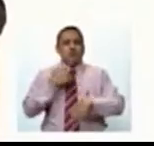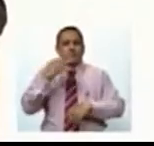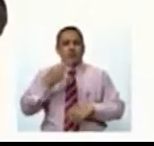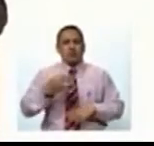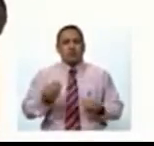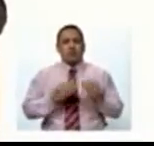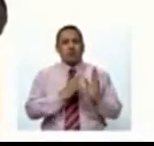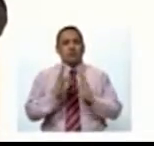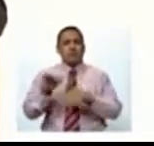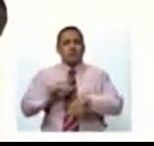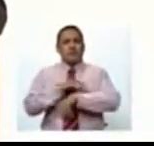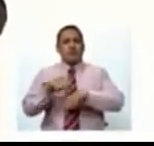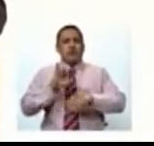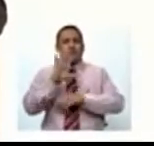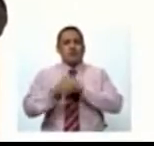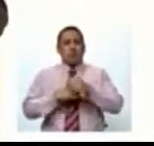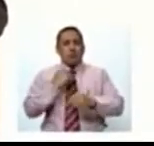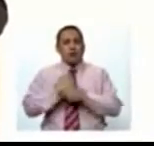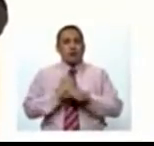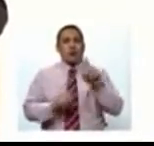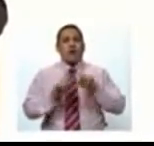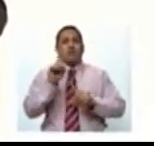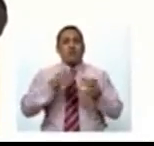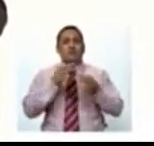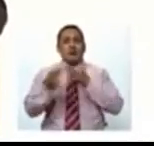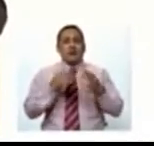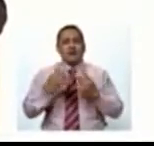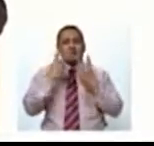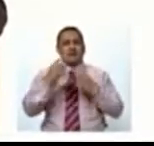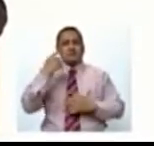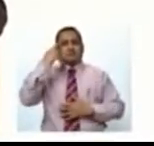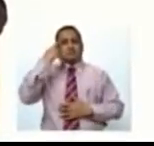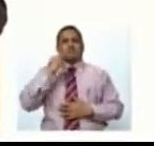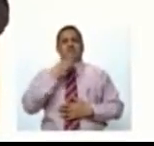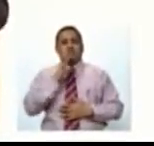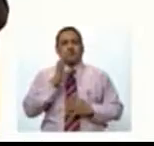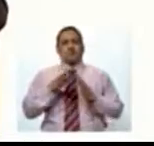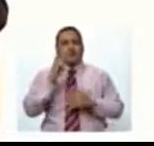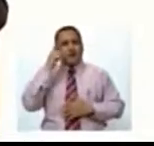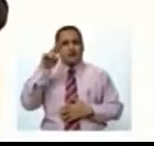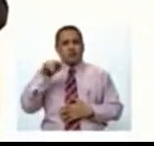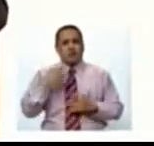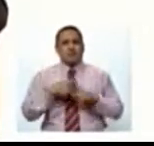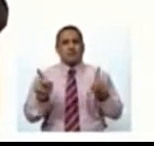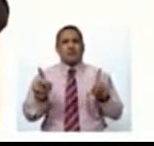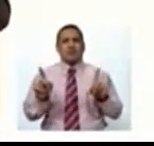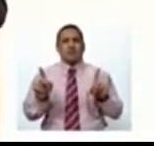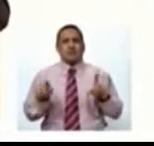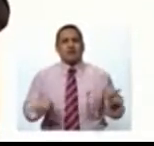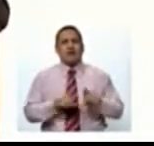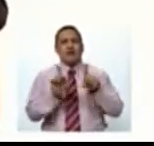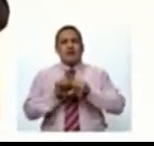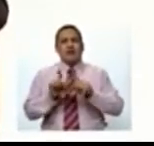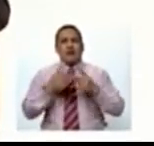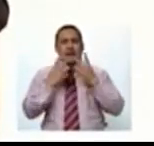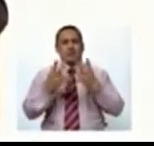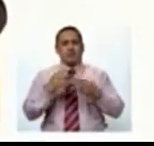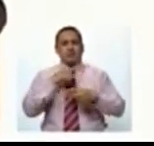un proceso que dure más de 5 años. Alguno levantaría la ceja con justificada razón. Pero o al año, no más. ¿no? Y hay